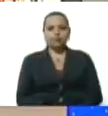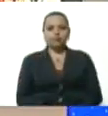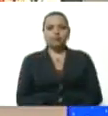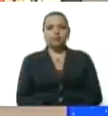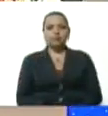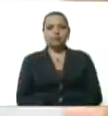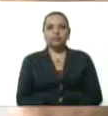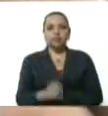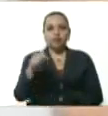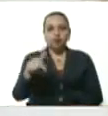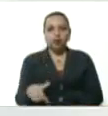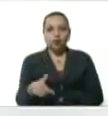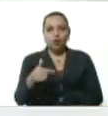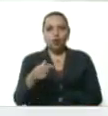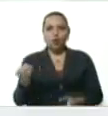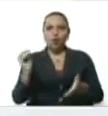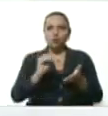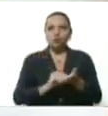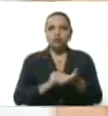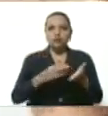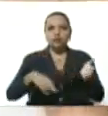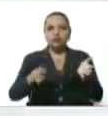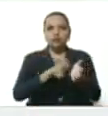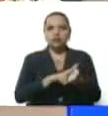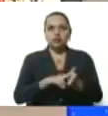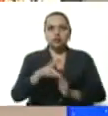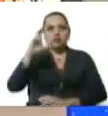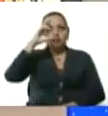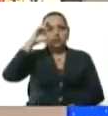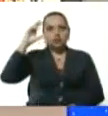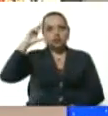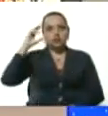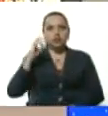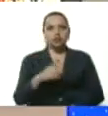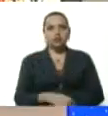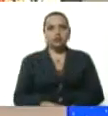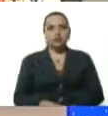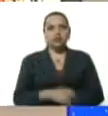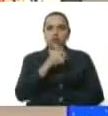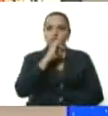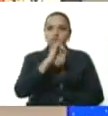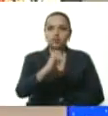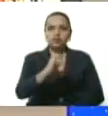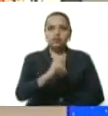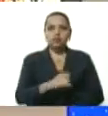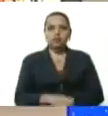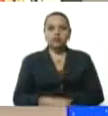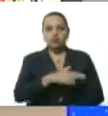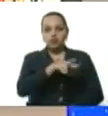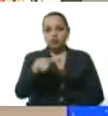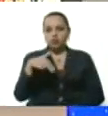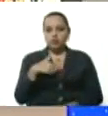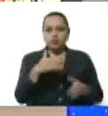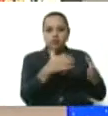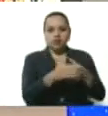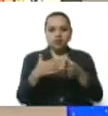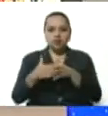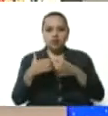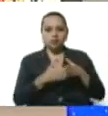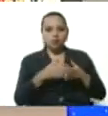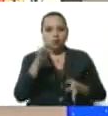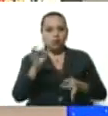que fue hoy ampliamente referido, canciller. Según nos informa nuestro equipo